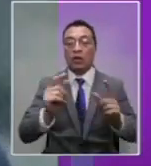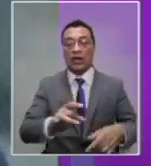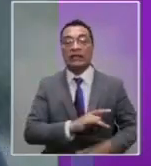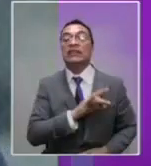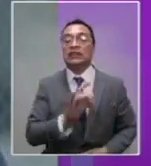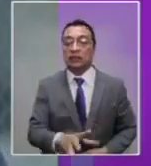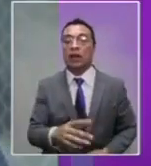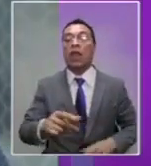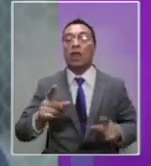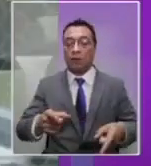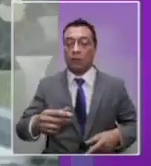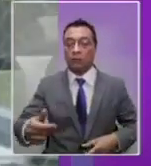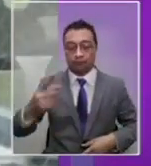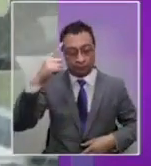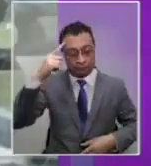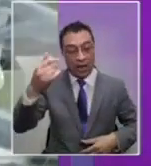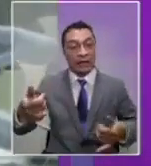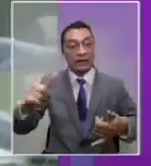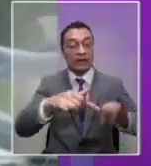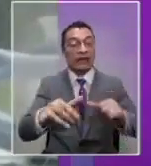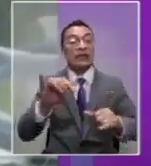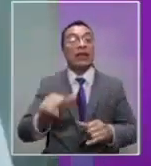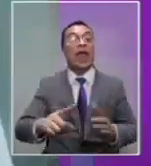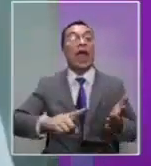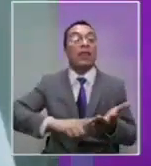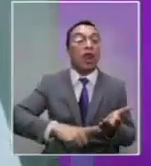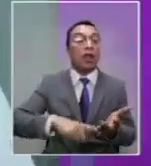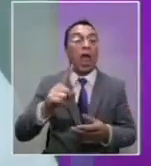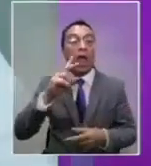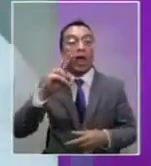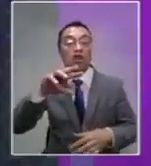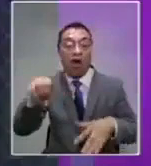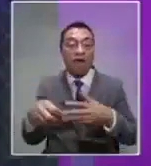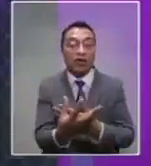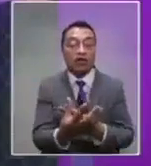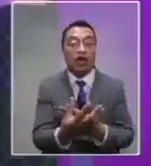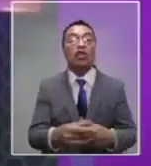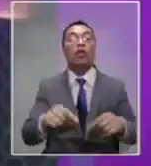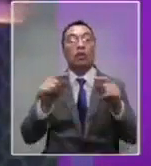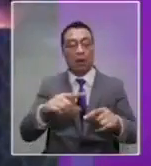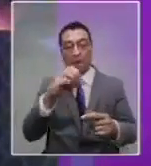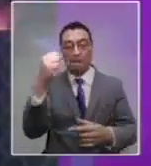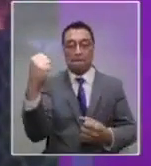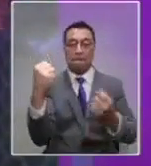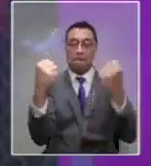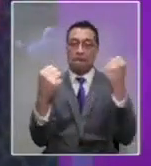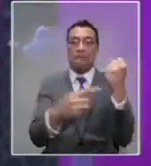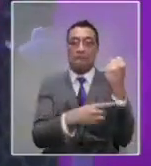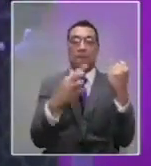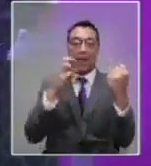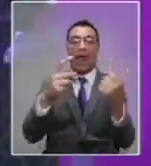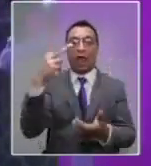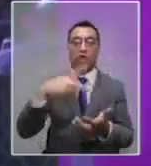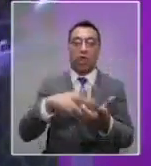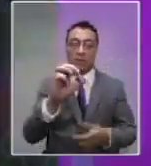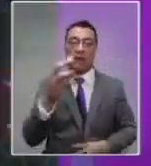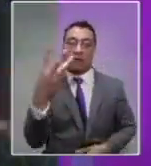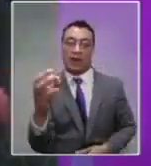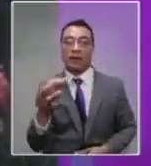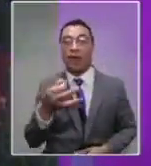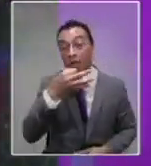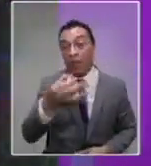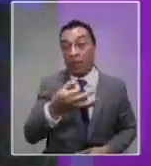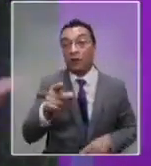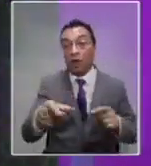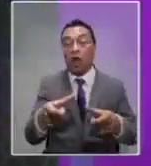Chile pretende cumplir con la aspiración de que ciencia, tecnología e innovación se conviertan en los pilares del desarrollo en 2030, tal